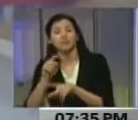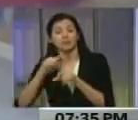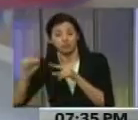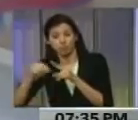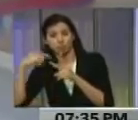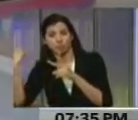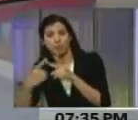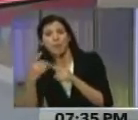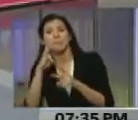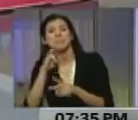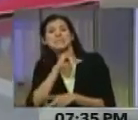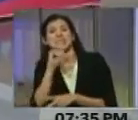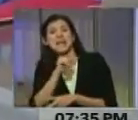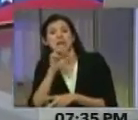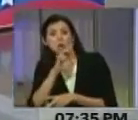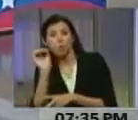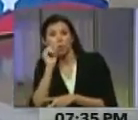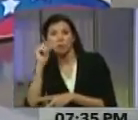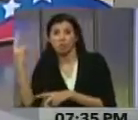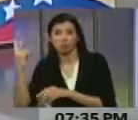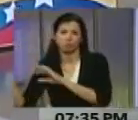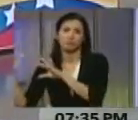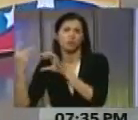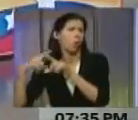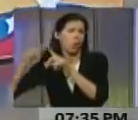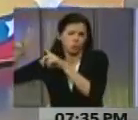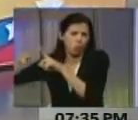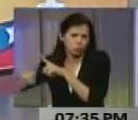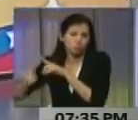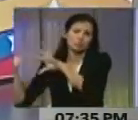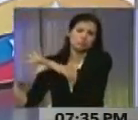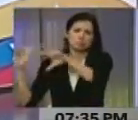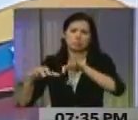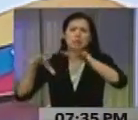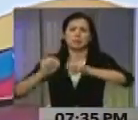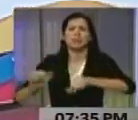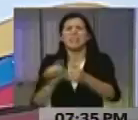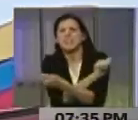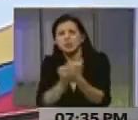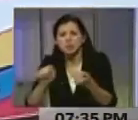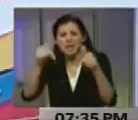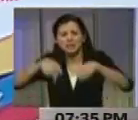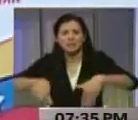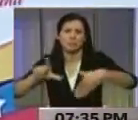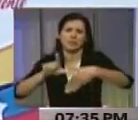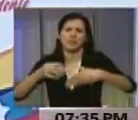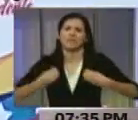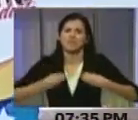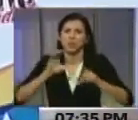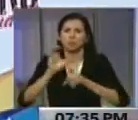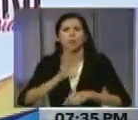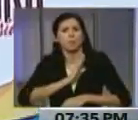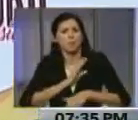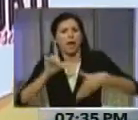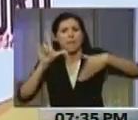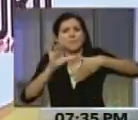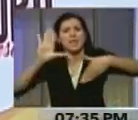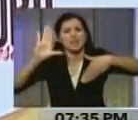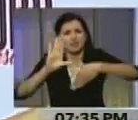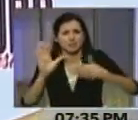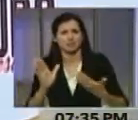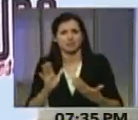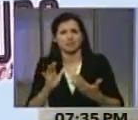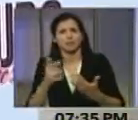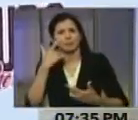que vinieron a destruir la vida, la cultura de nuestros pueblos. Todos esos mundos fueron juntándose